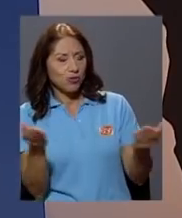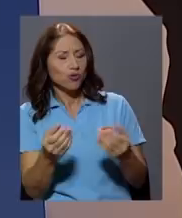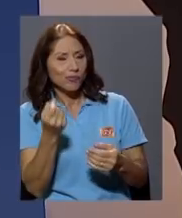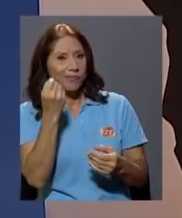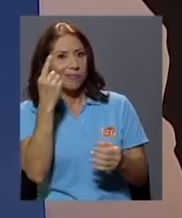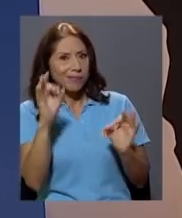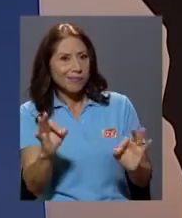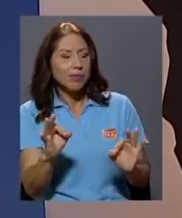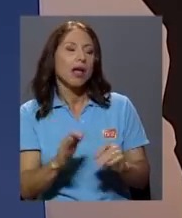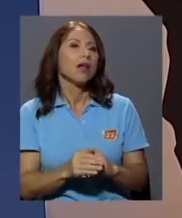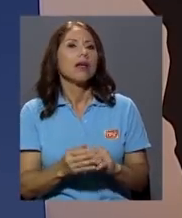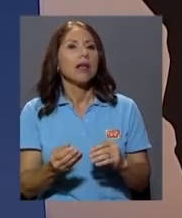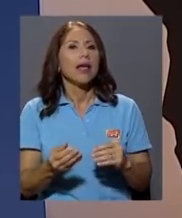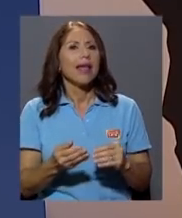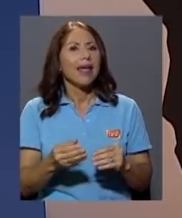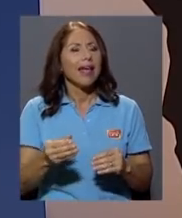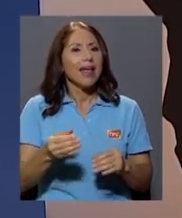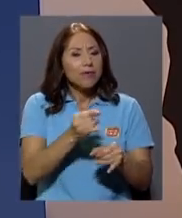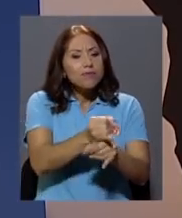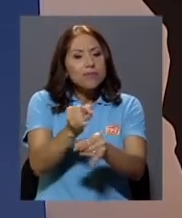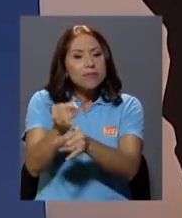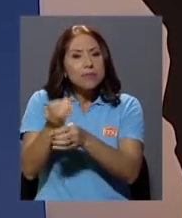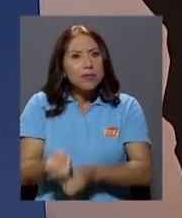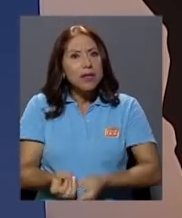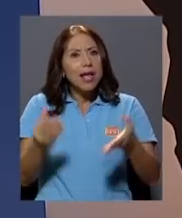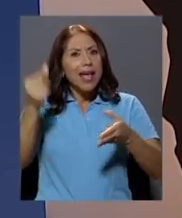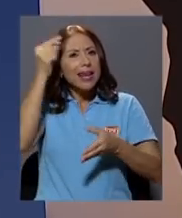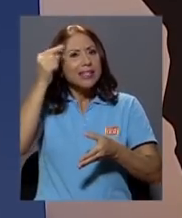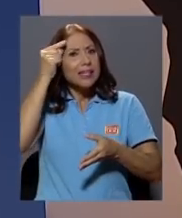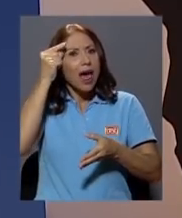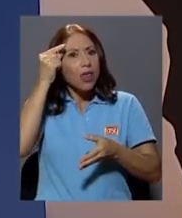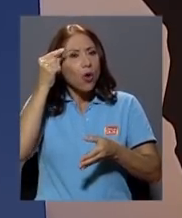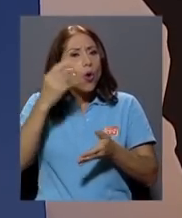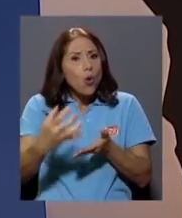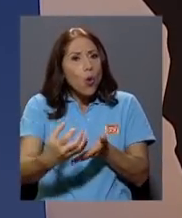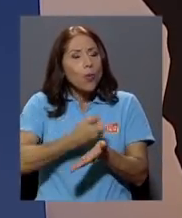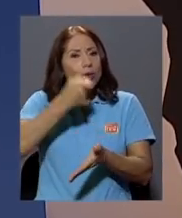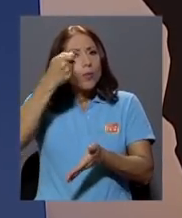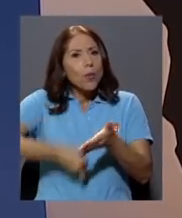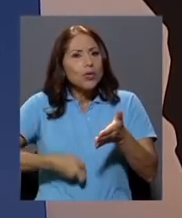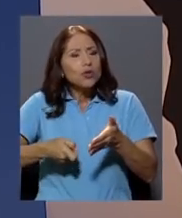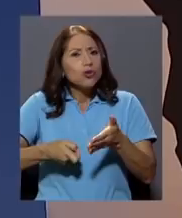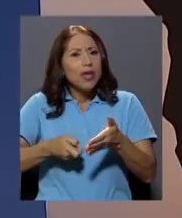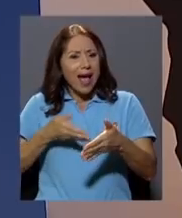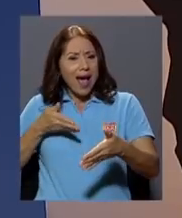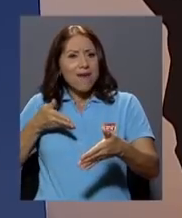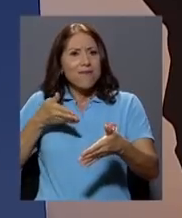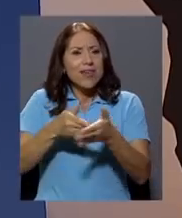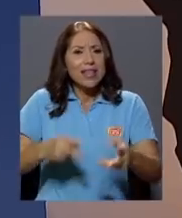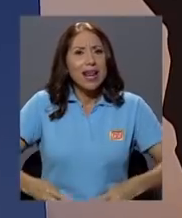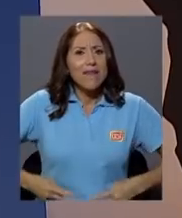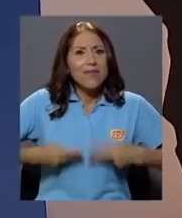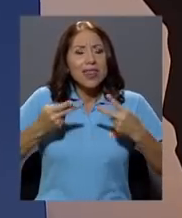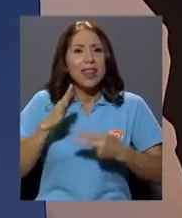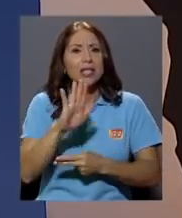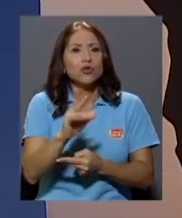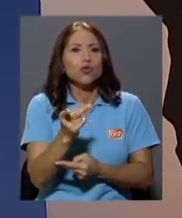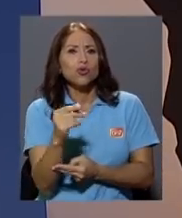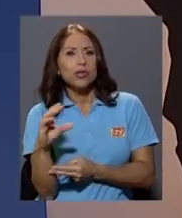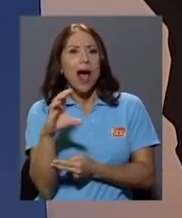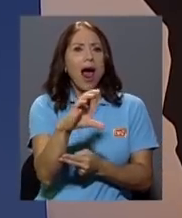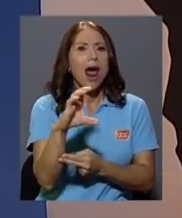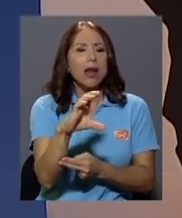blancas, ¿cómo el Estado, aplicando impuestos, puede afectar la vida cotidiana de un salario que usted recibe mes a